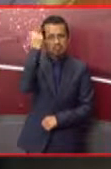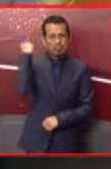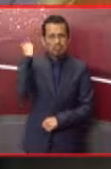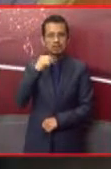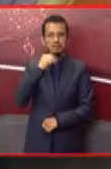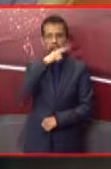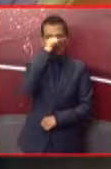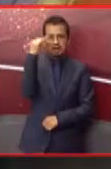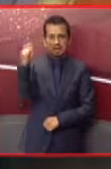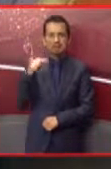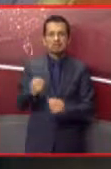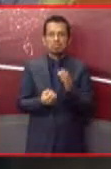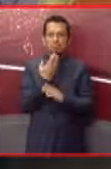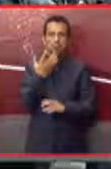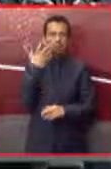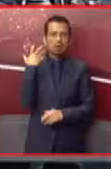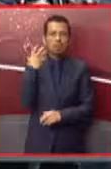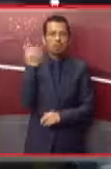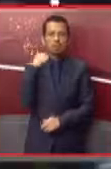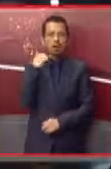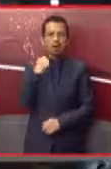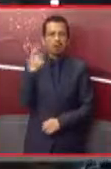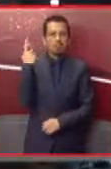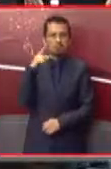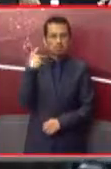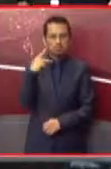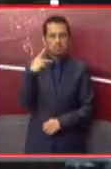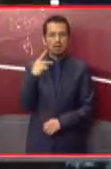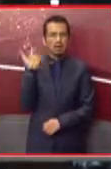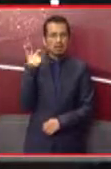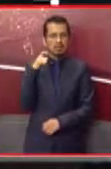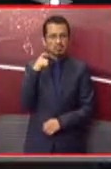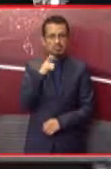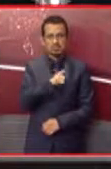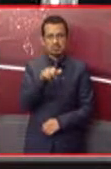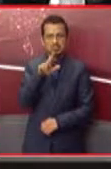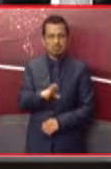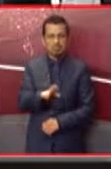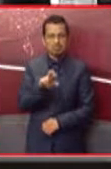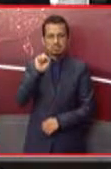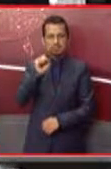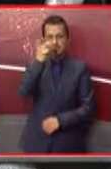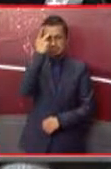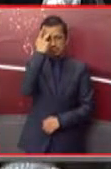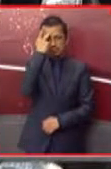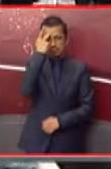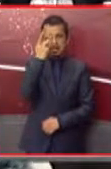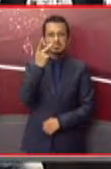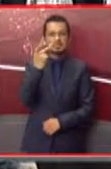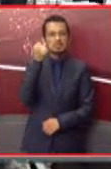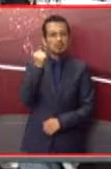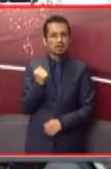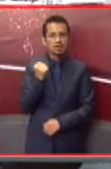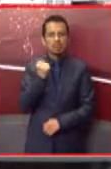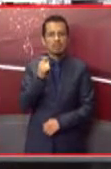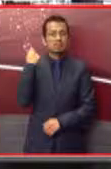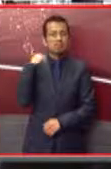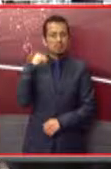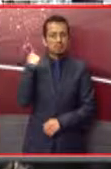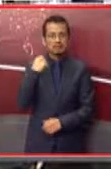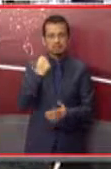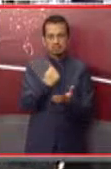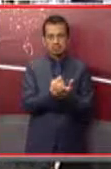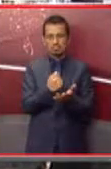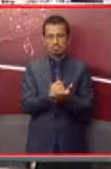Nayarit, Nuevo León, Oaxaca, Puebla, Querétaro, Quintana Roo, San Luis Potosí, Sinaloa, Tabasco y